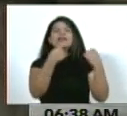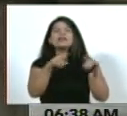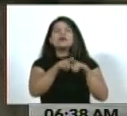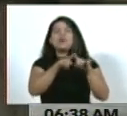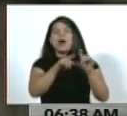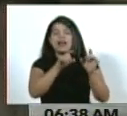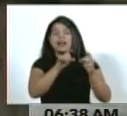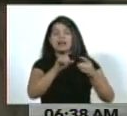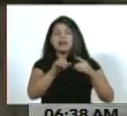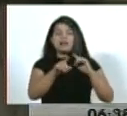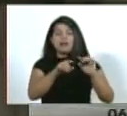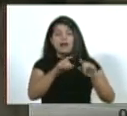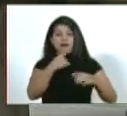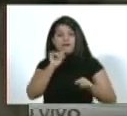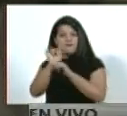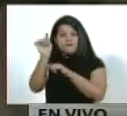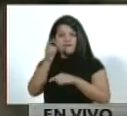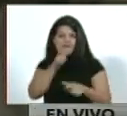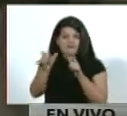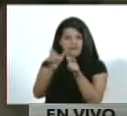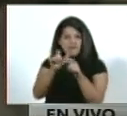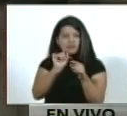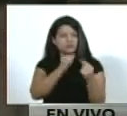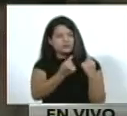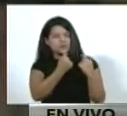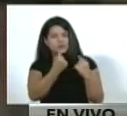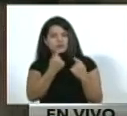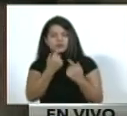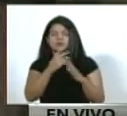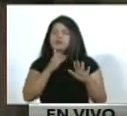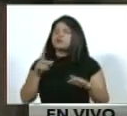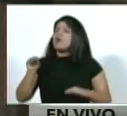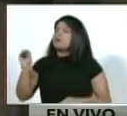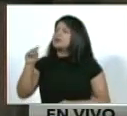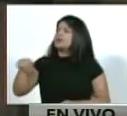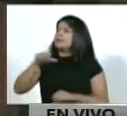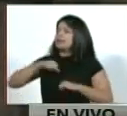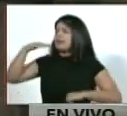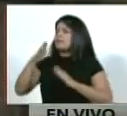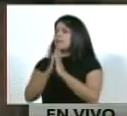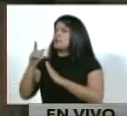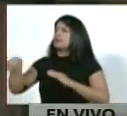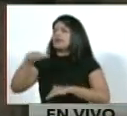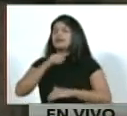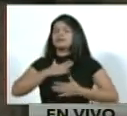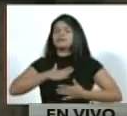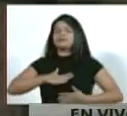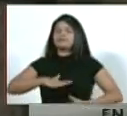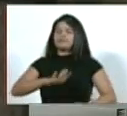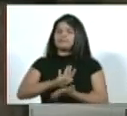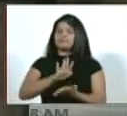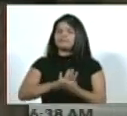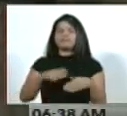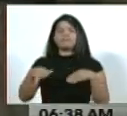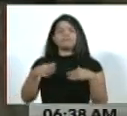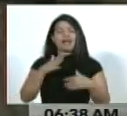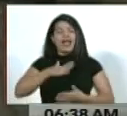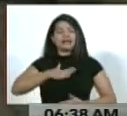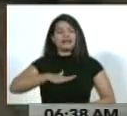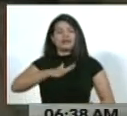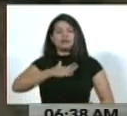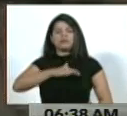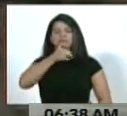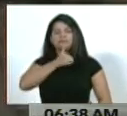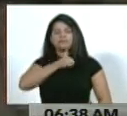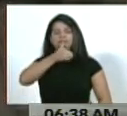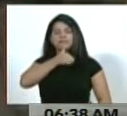lanzan contra el honor militar, que permanezcamos serenos y que no anidemos en nuestros